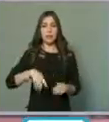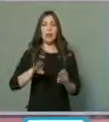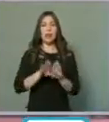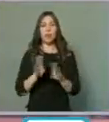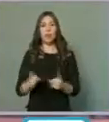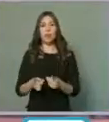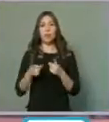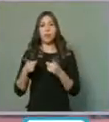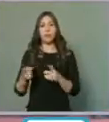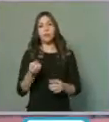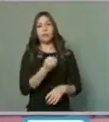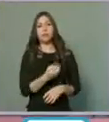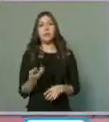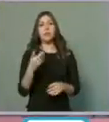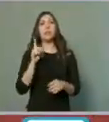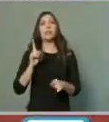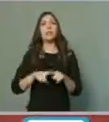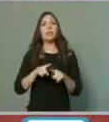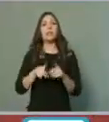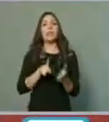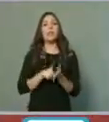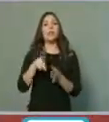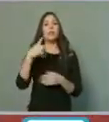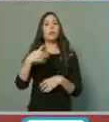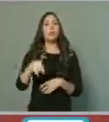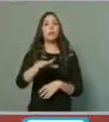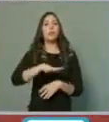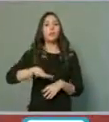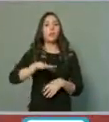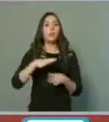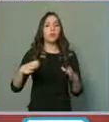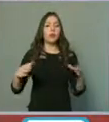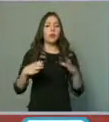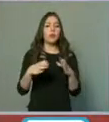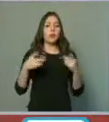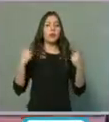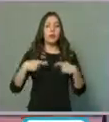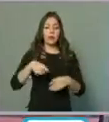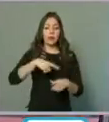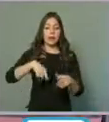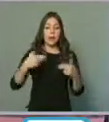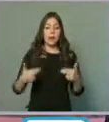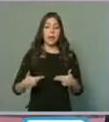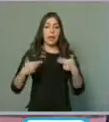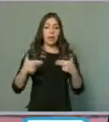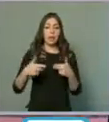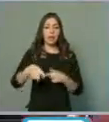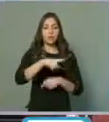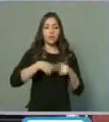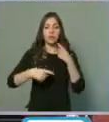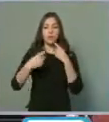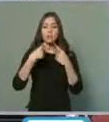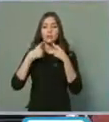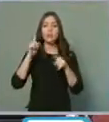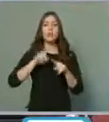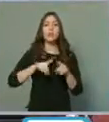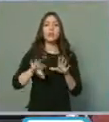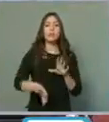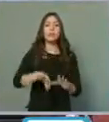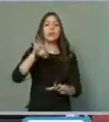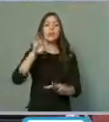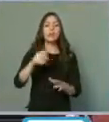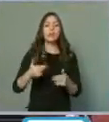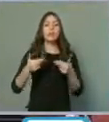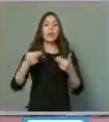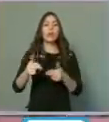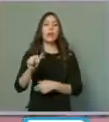designar de entre los que tengan derecho en esa sucesión, en este caso de entre los herederos. Entonces, así es, ese es el origen del albaceazgo, del